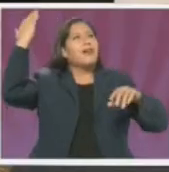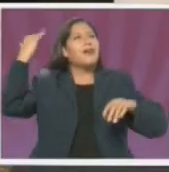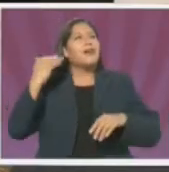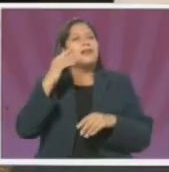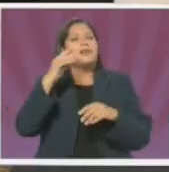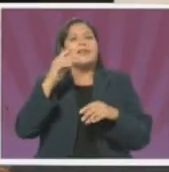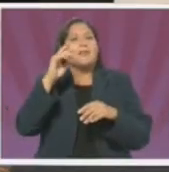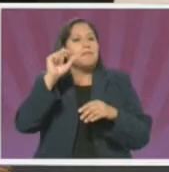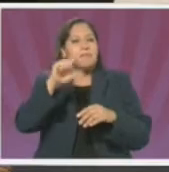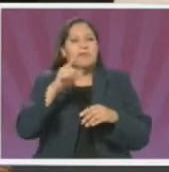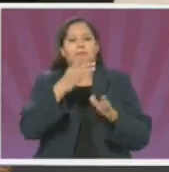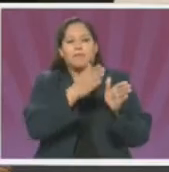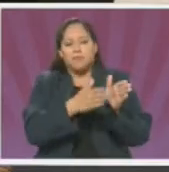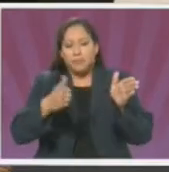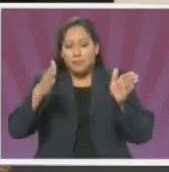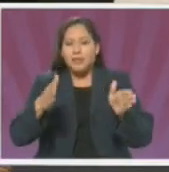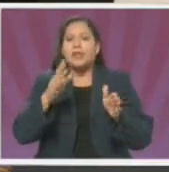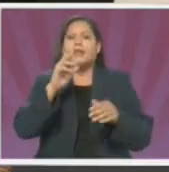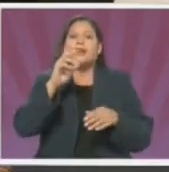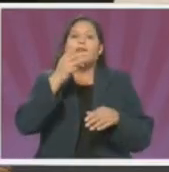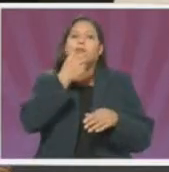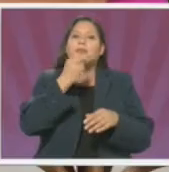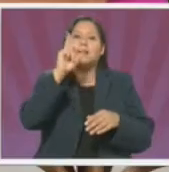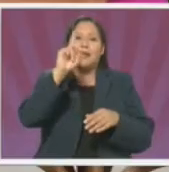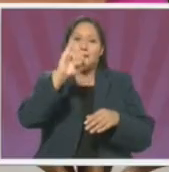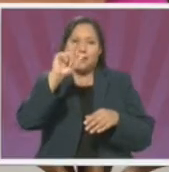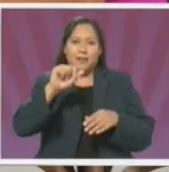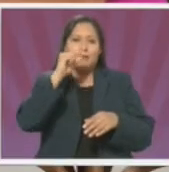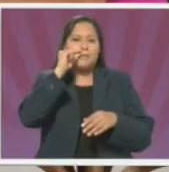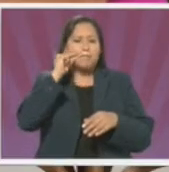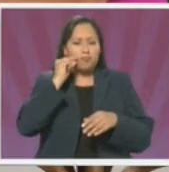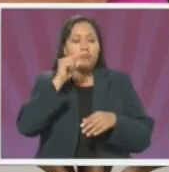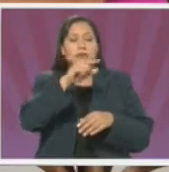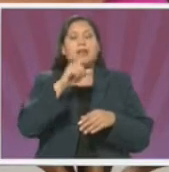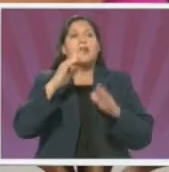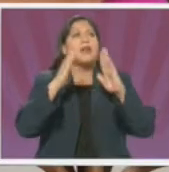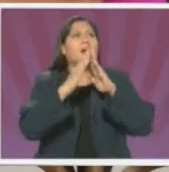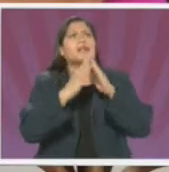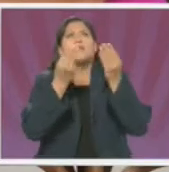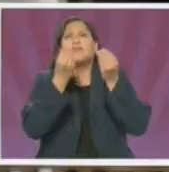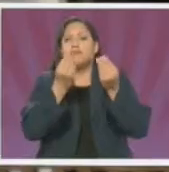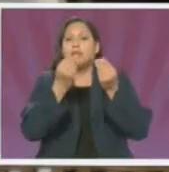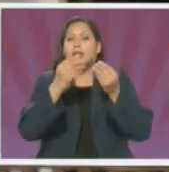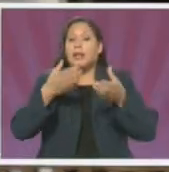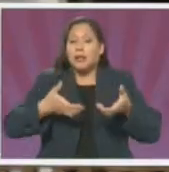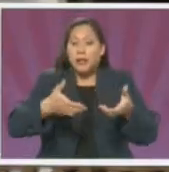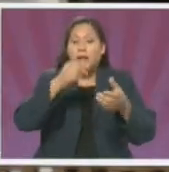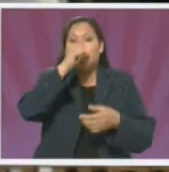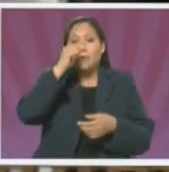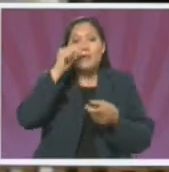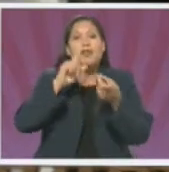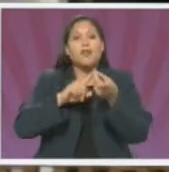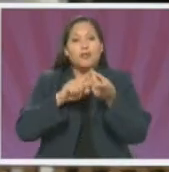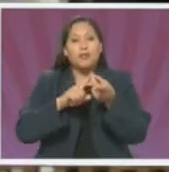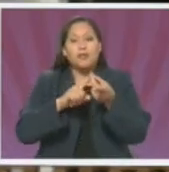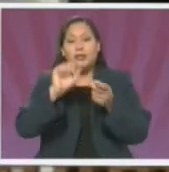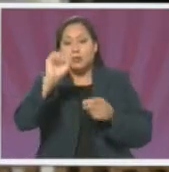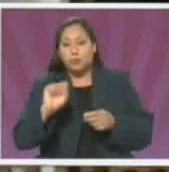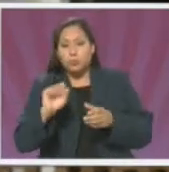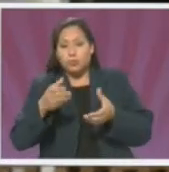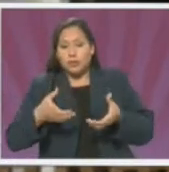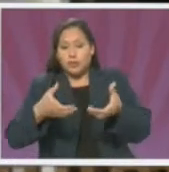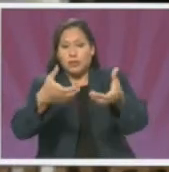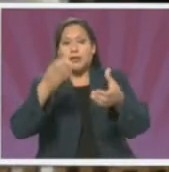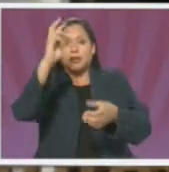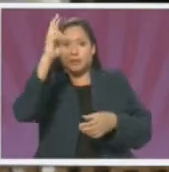Porfiriato. Muchísimas casas de aquel entonces. Y bueno, la Colonia Juárez está ubicada al sur de la avenida